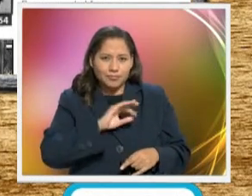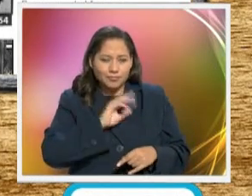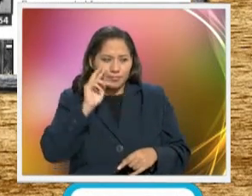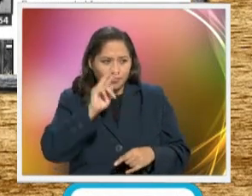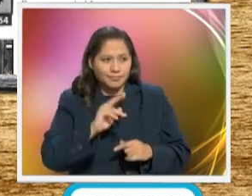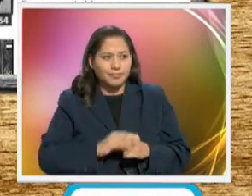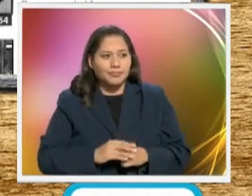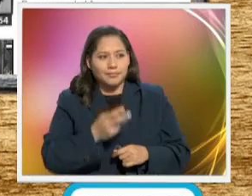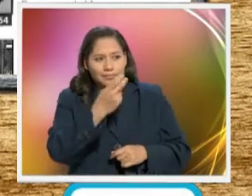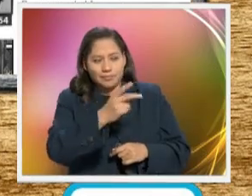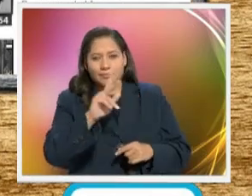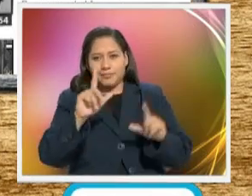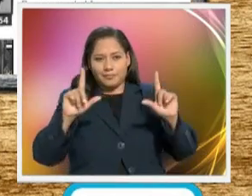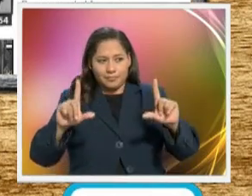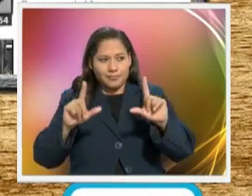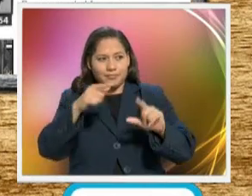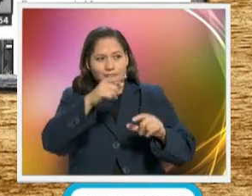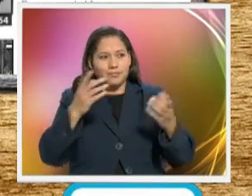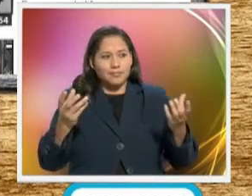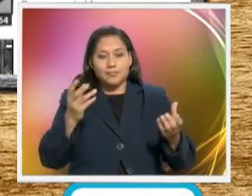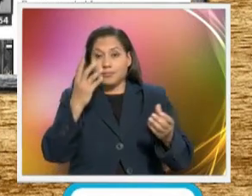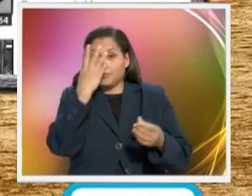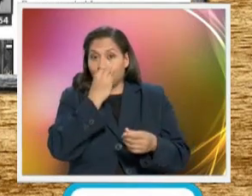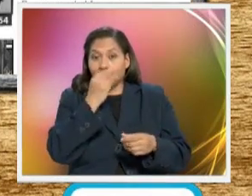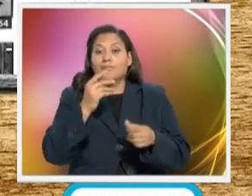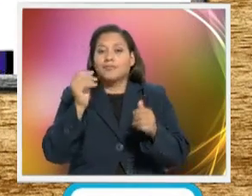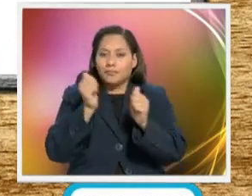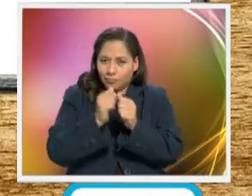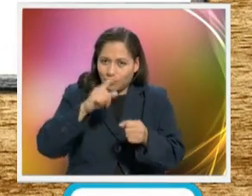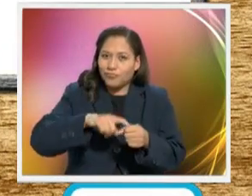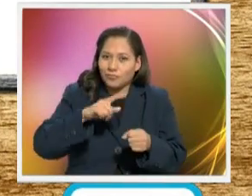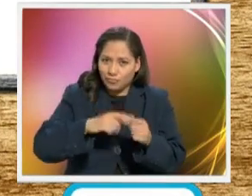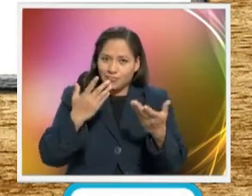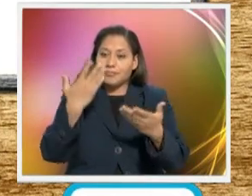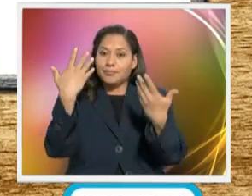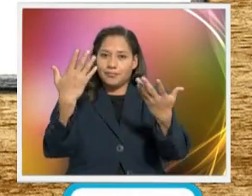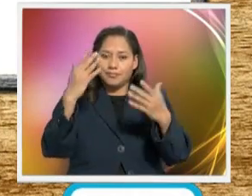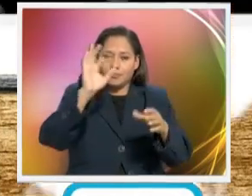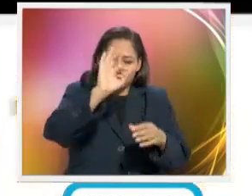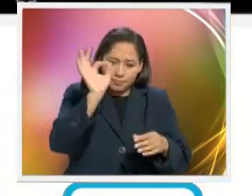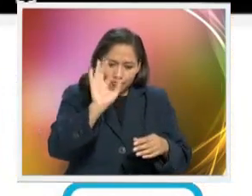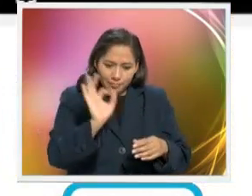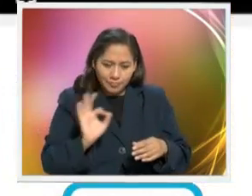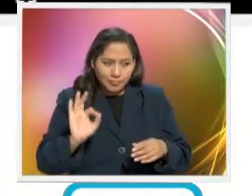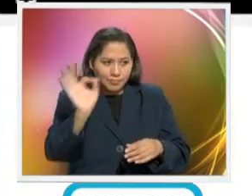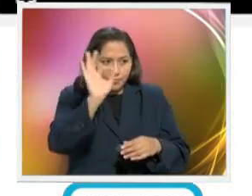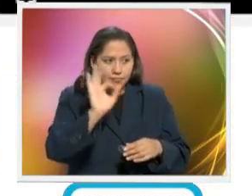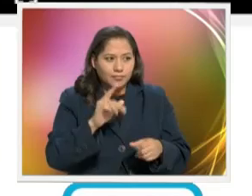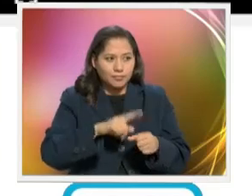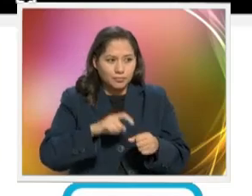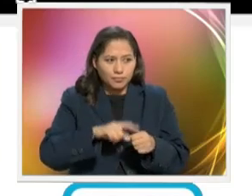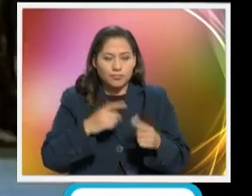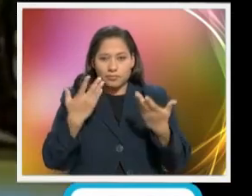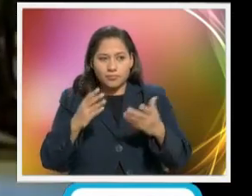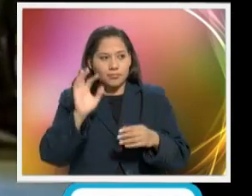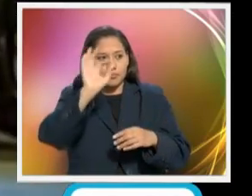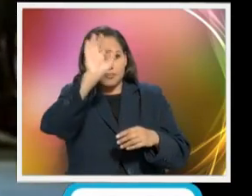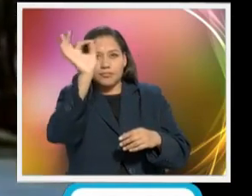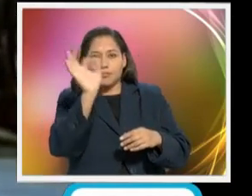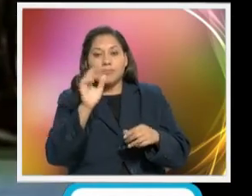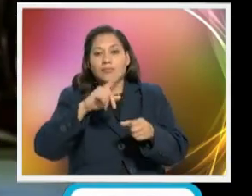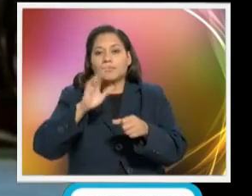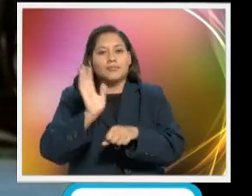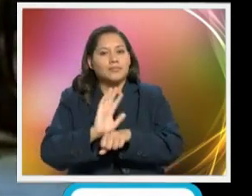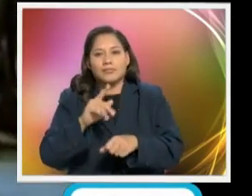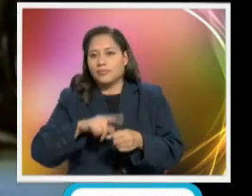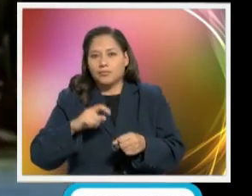Mira esta pieza de segundo de Chaumont, es una pieza maravillosa coloreada Ya, a mano. ¿qué es lo que te iba a decir? Cuadro Ya por con cuadro, color. coloreado Colores. a mano, es decir, no había cine a